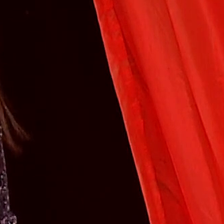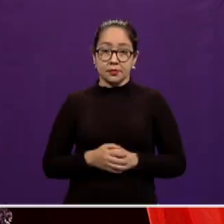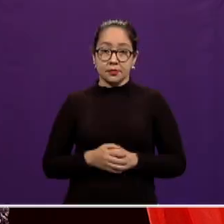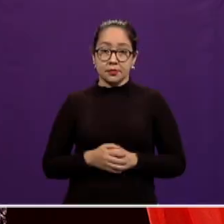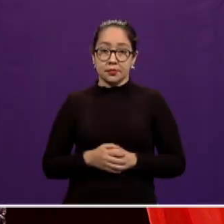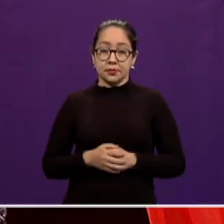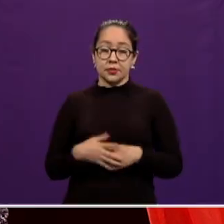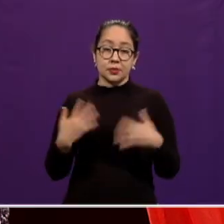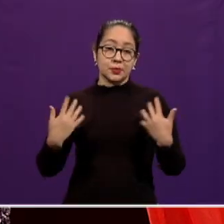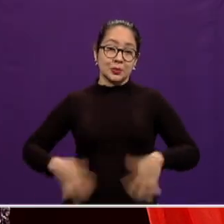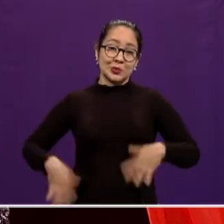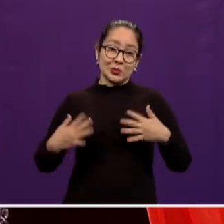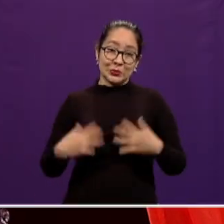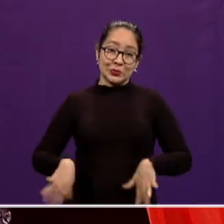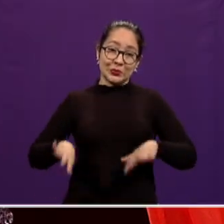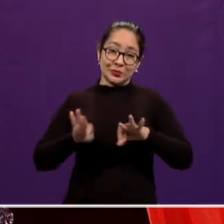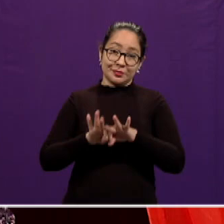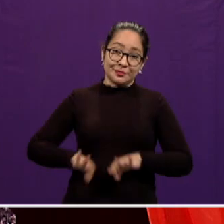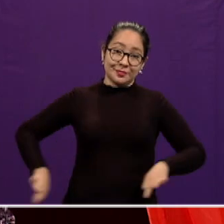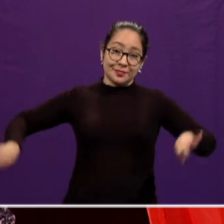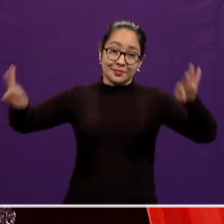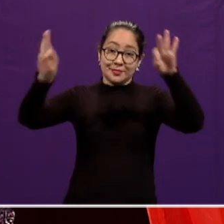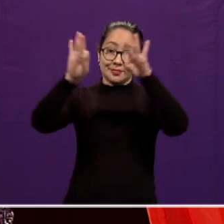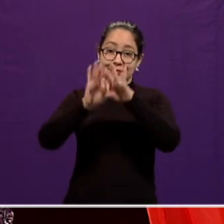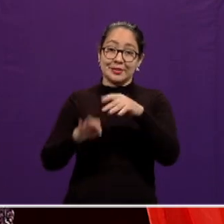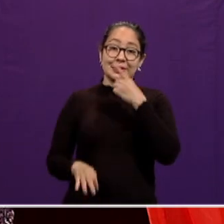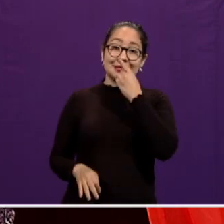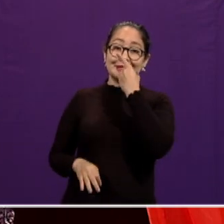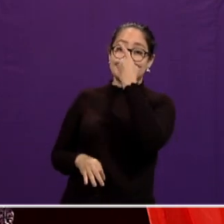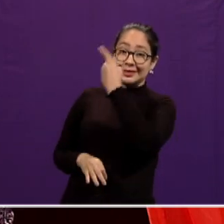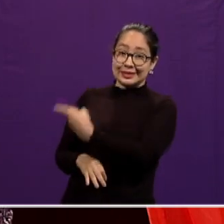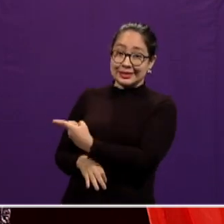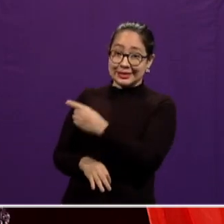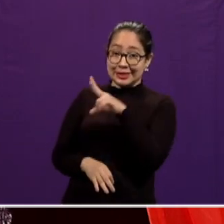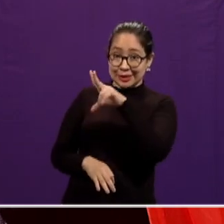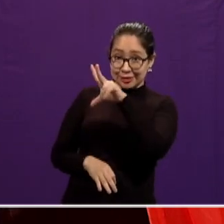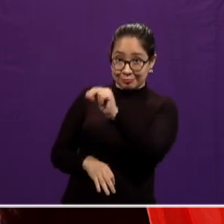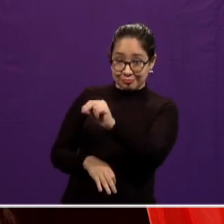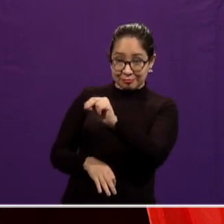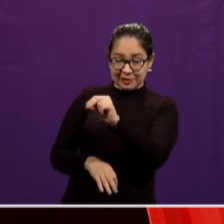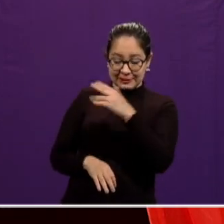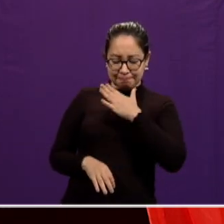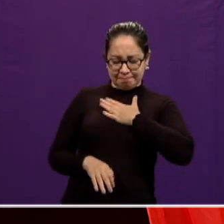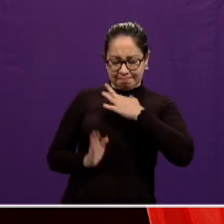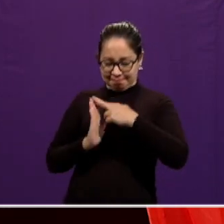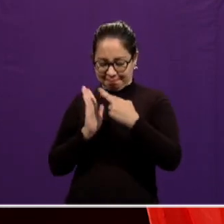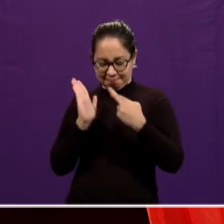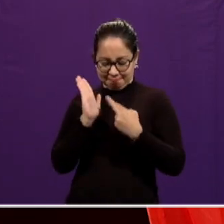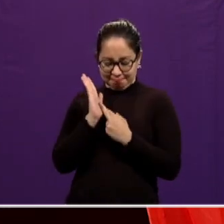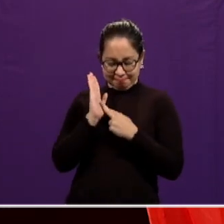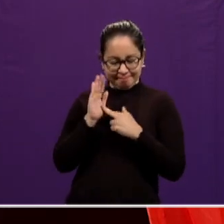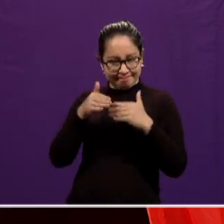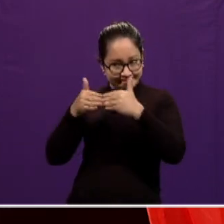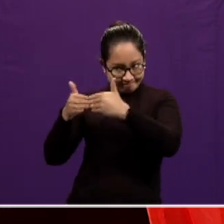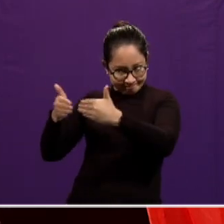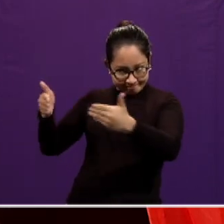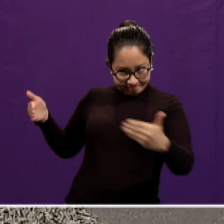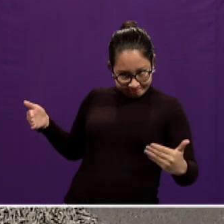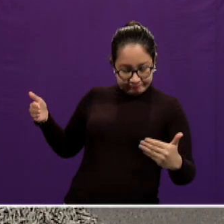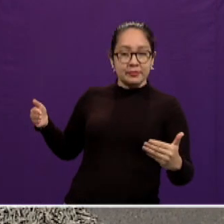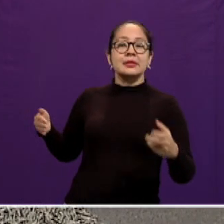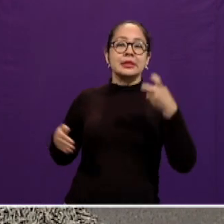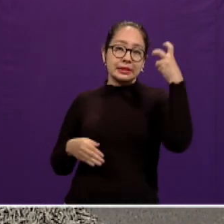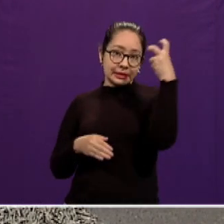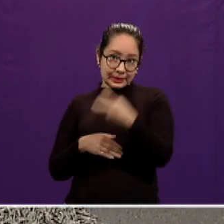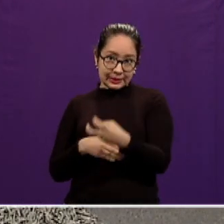Por eso la importancia de saber decir que no y poner límites es el tema aquí en Sororidad Es. Hoy lo estamos platicando